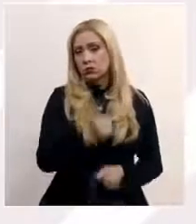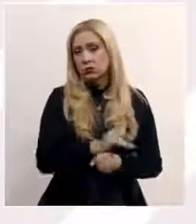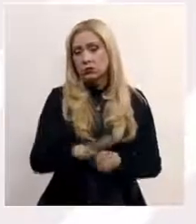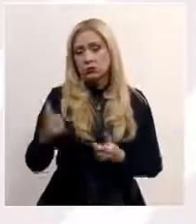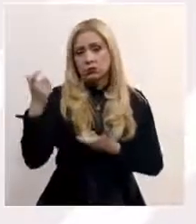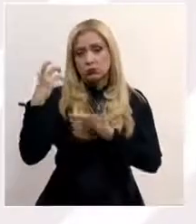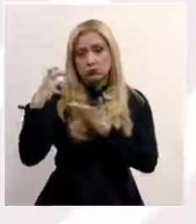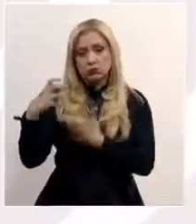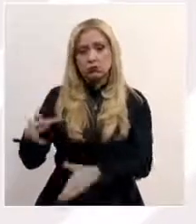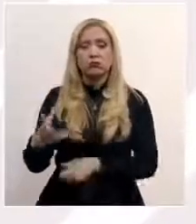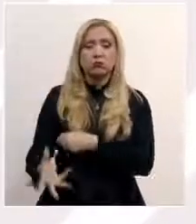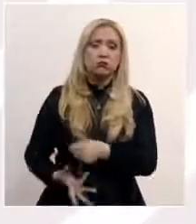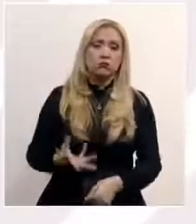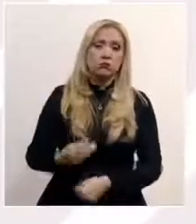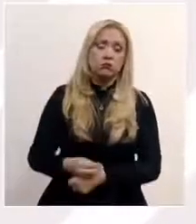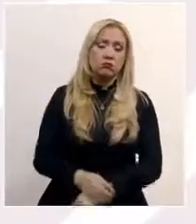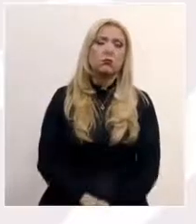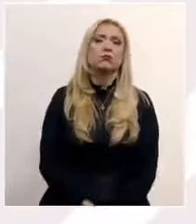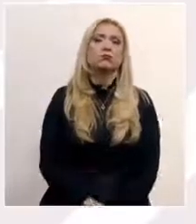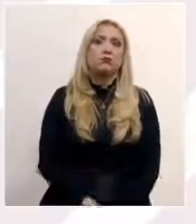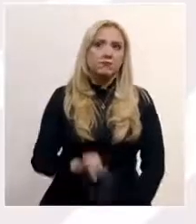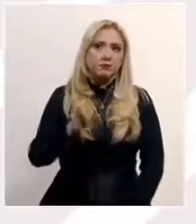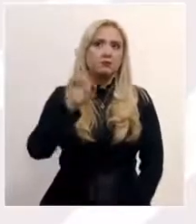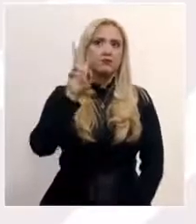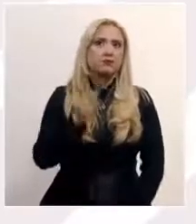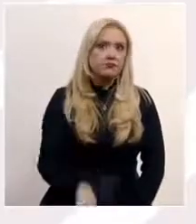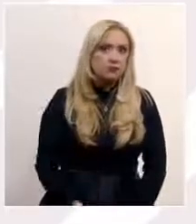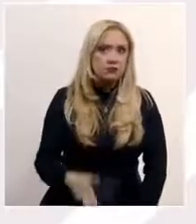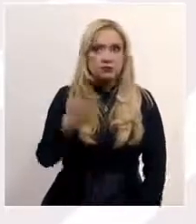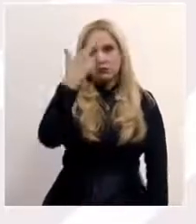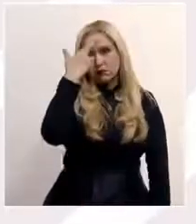Sí, sin duda, ¿no? Entender que evidentemente, bueno, puede haber